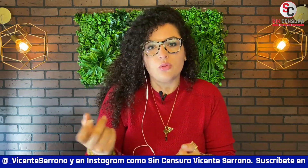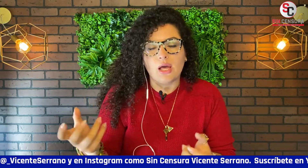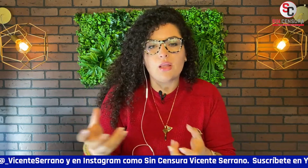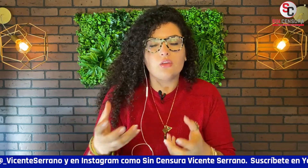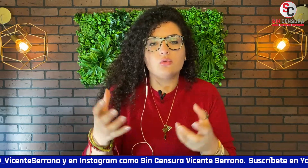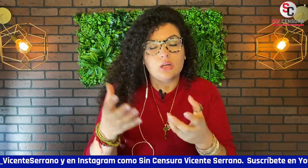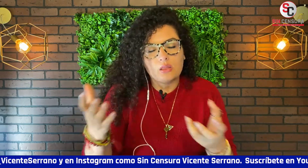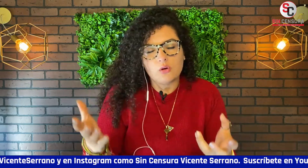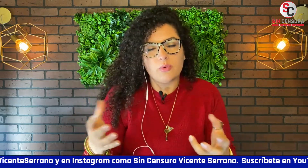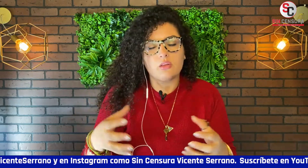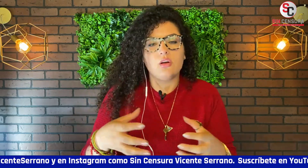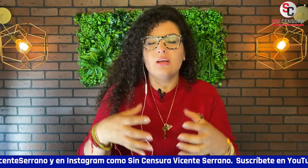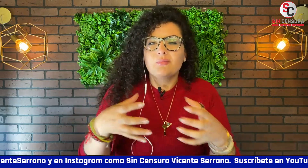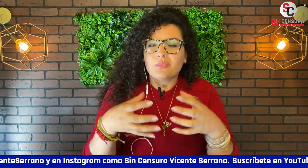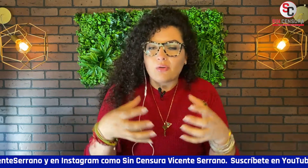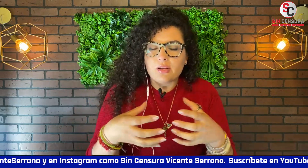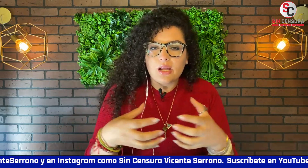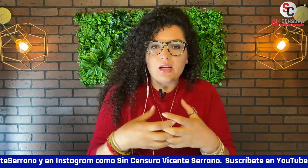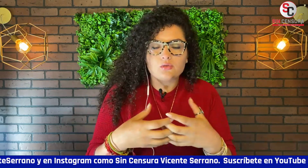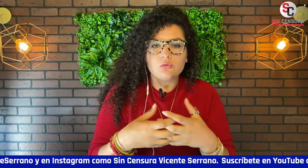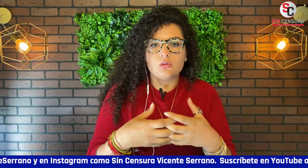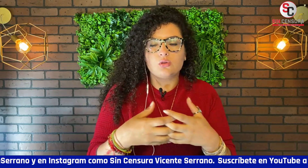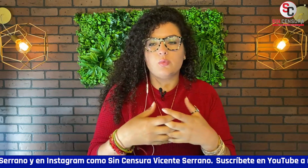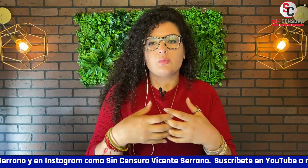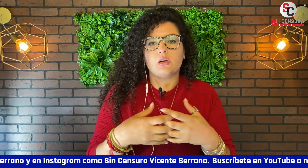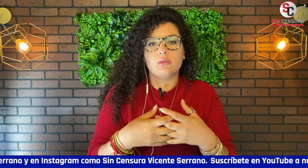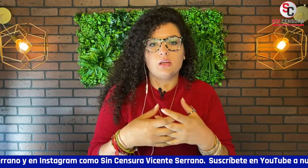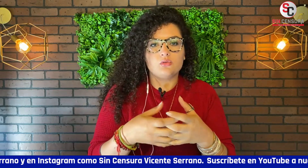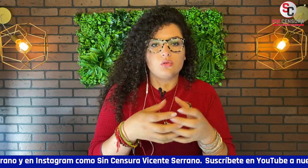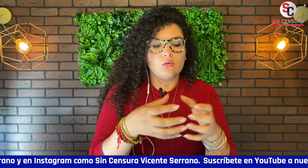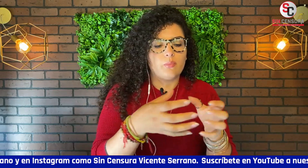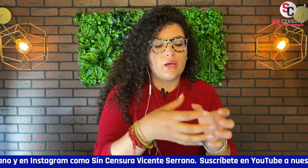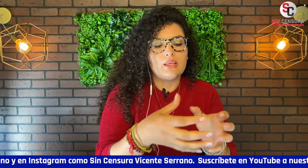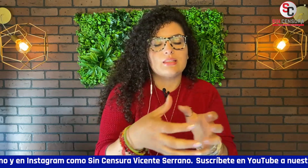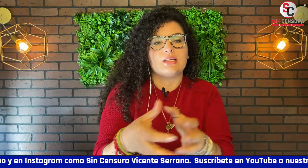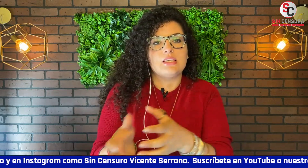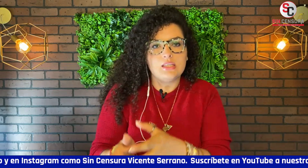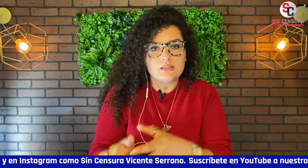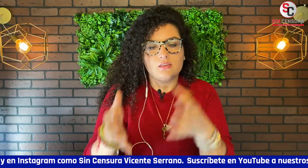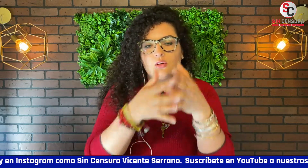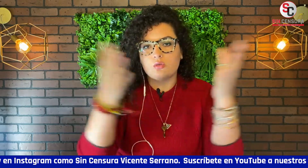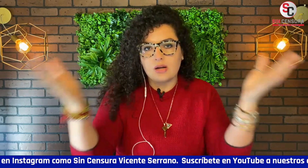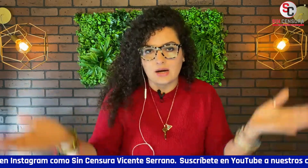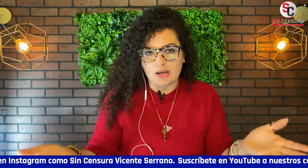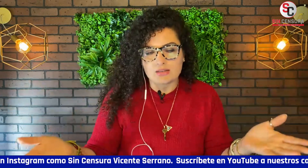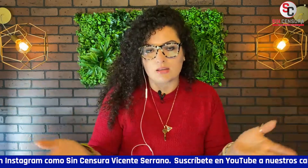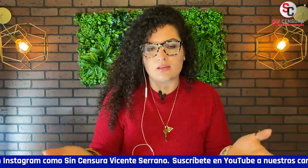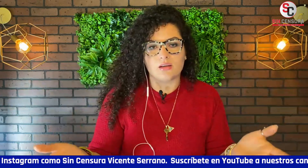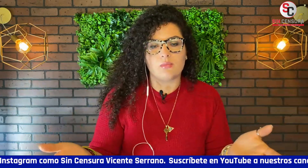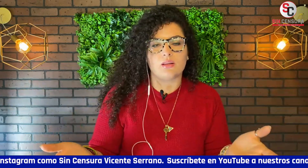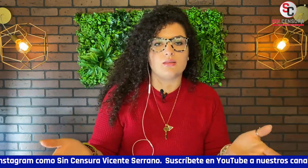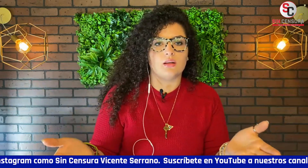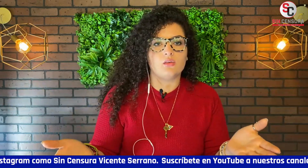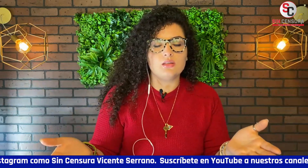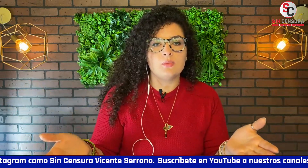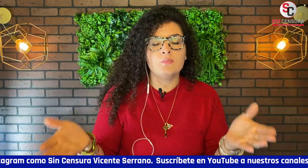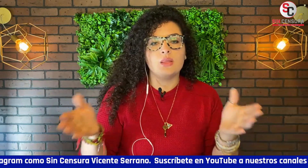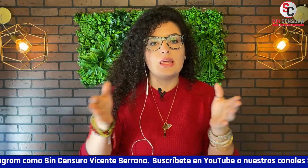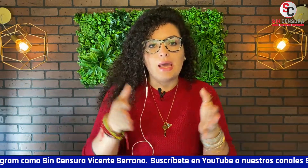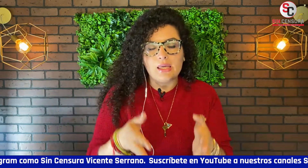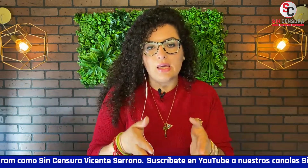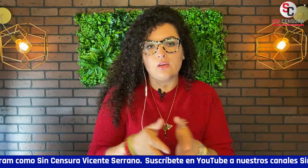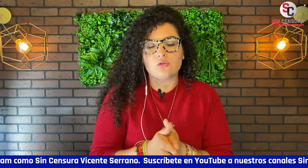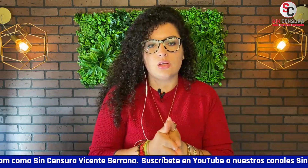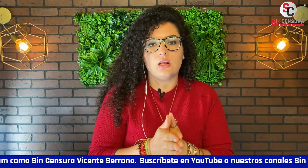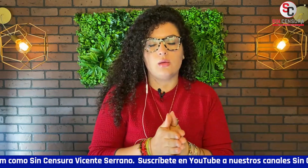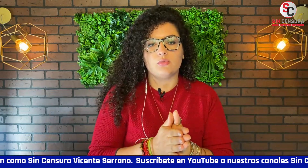solo diputado, un senador, perdón. Al final el asunto de los grupos parlamentarios son como pequeñas casitas dentro de una gran casa que es la Cámara de Senadores,